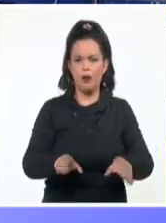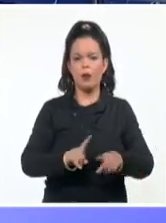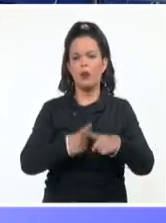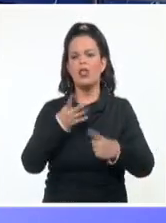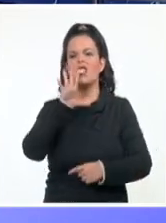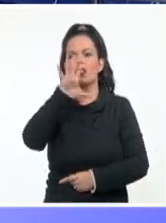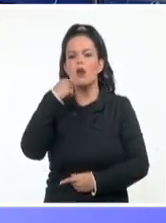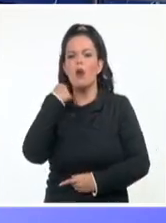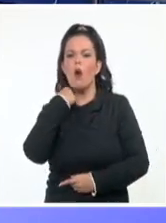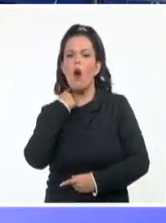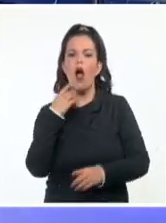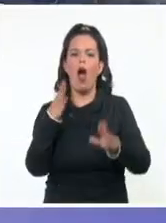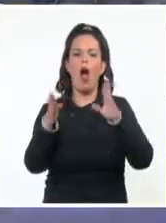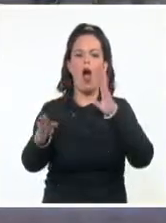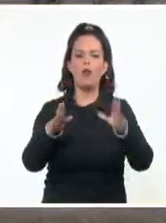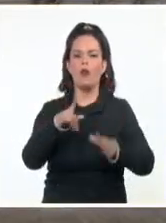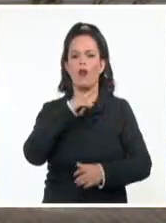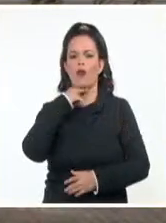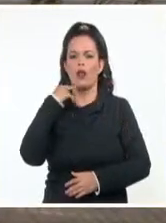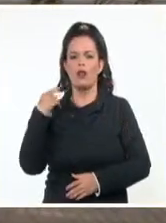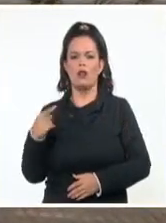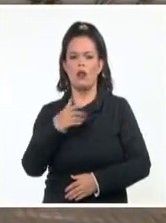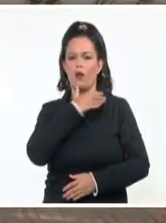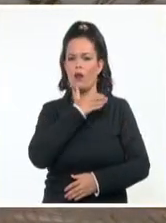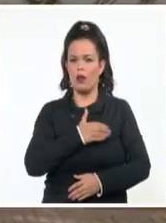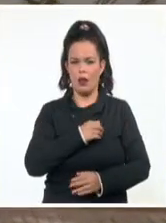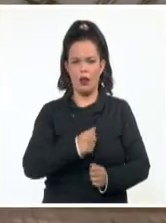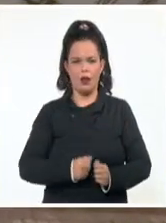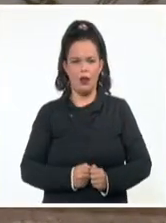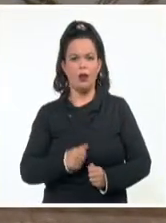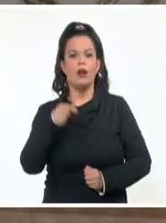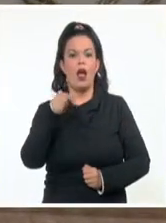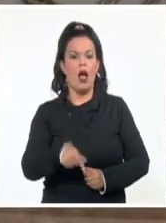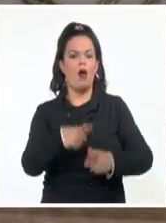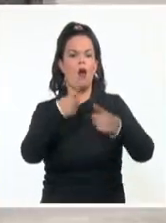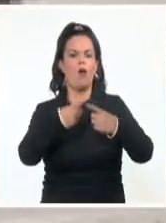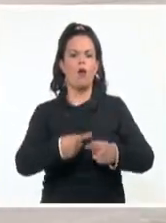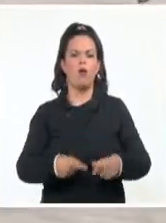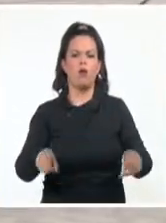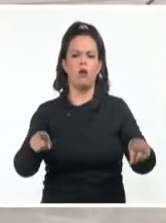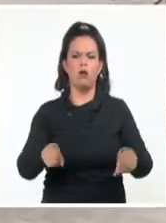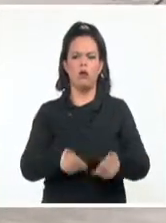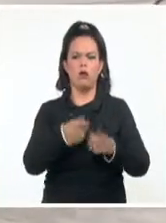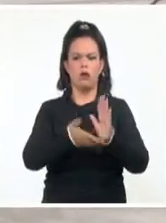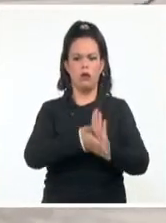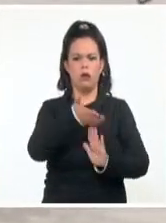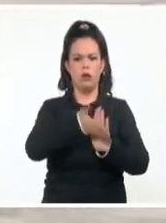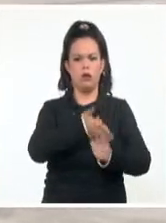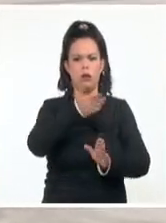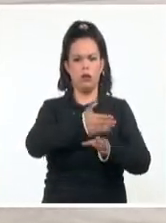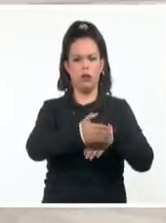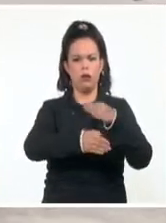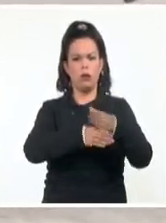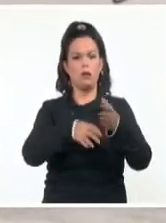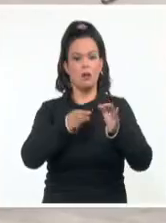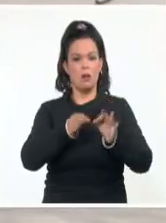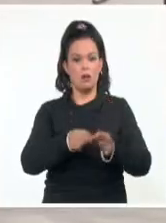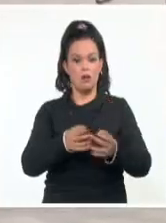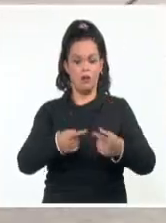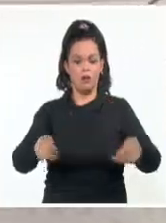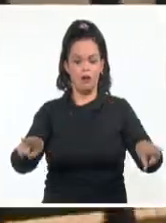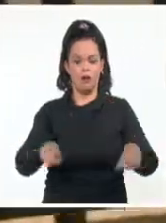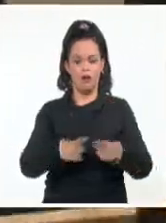apertura fue la actividad central por la efeméride y contó con la puesta de una obra creada para la ocasión por parte de la compañía de teatro infantil